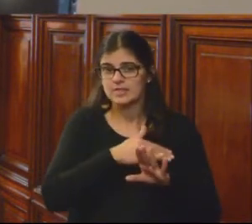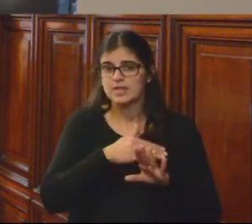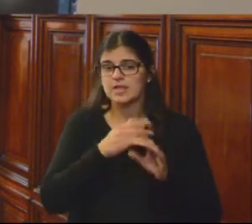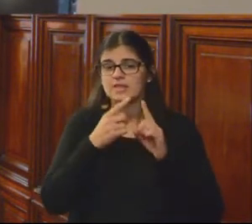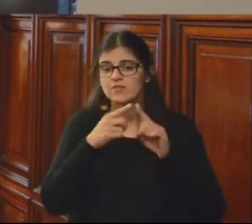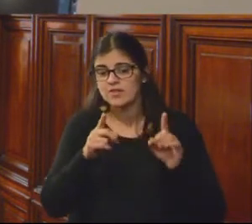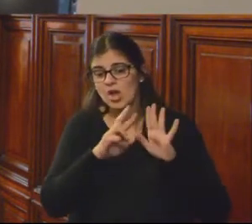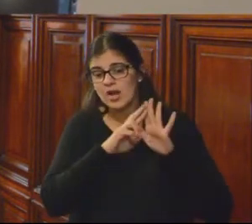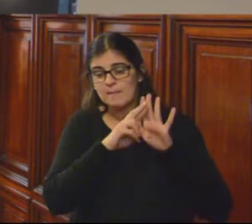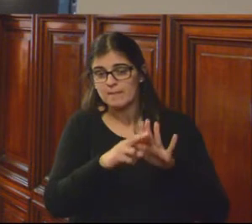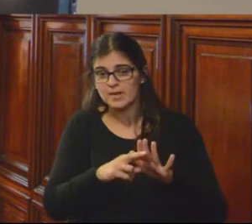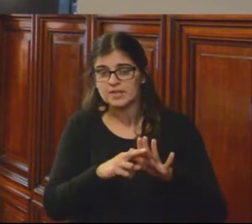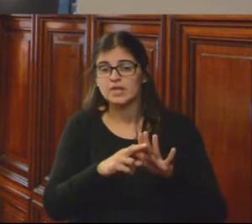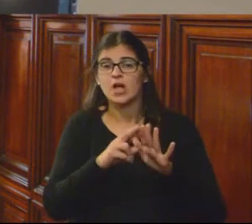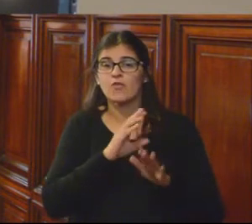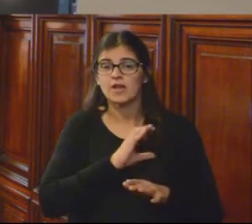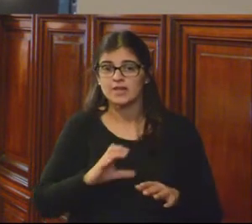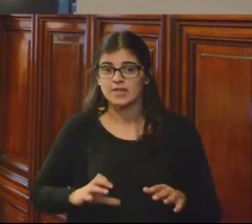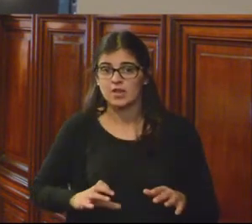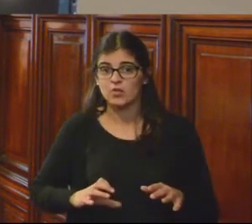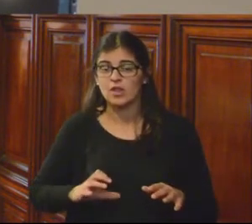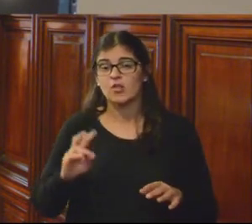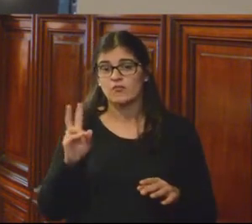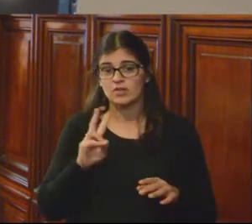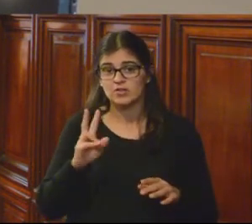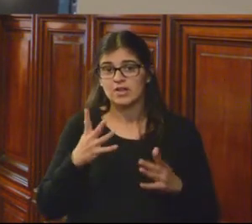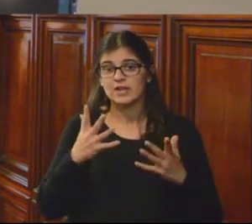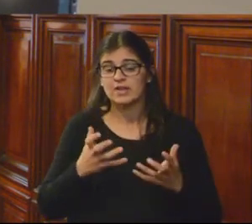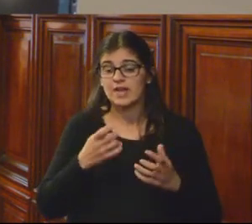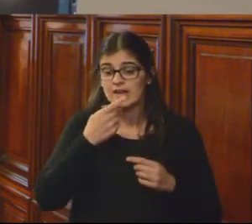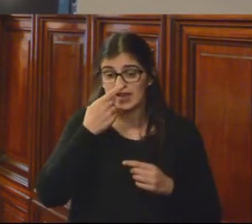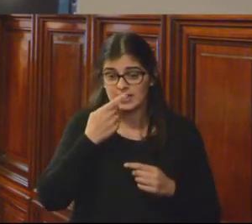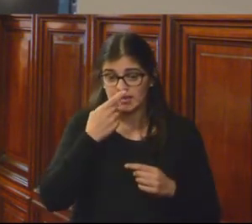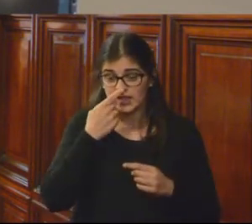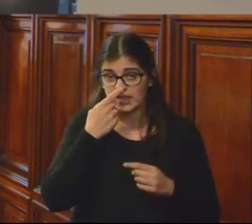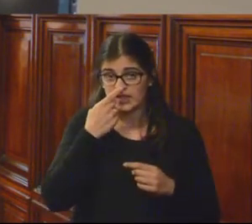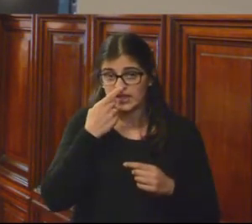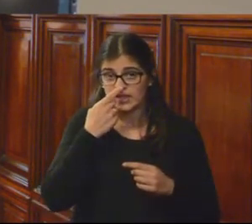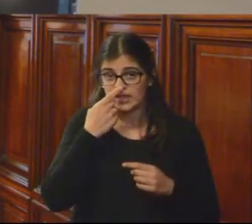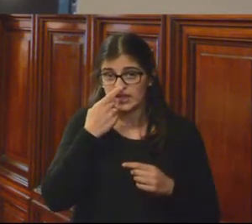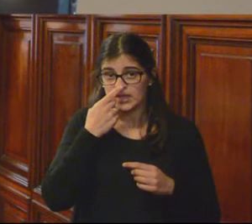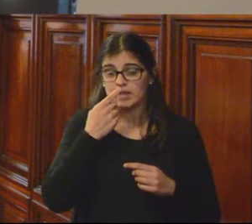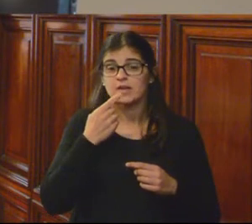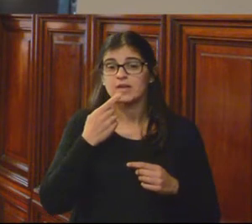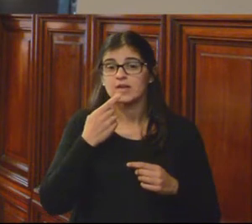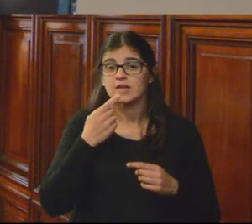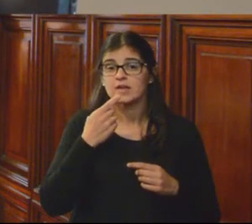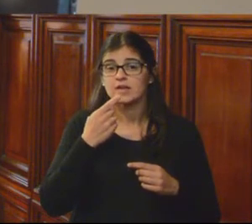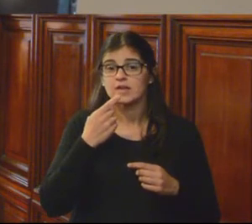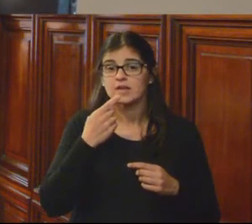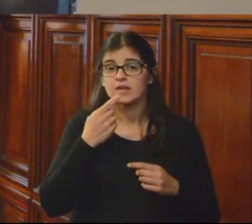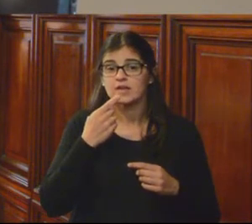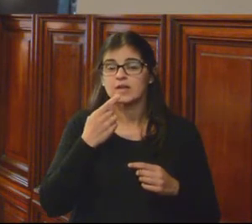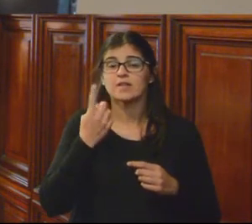distinguidos representantes del Dutre Estado venezolano, que es el interés de la RPPL